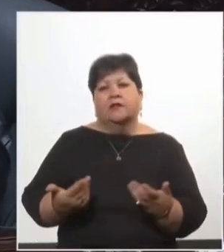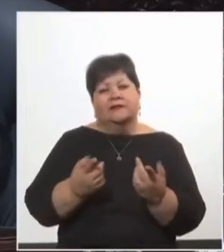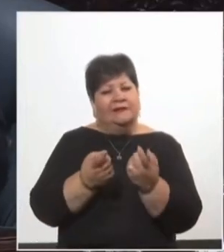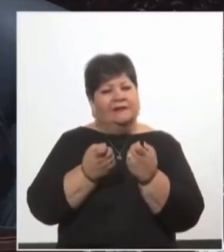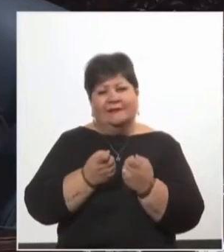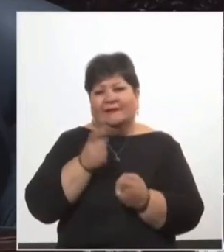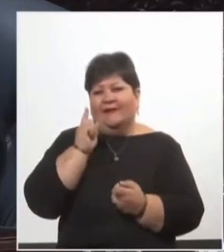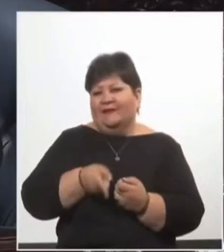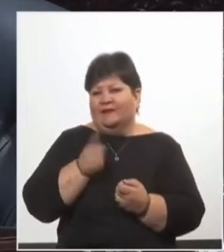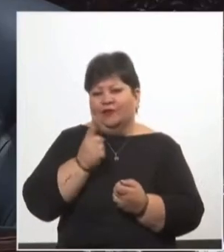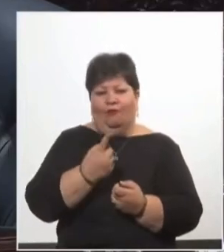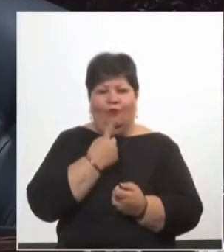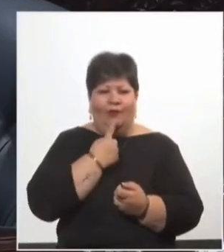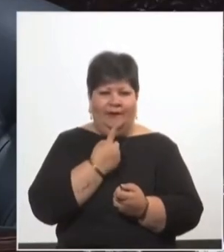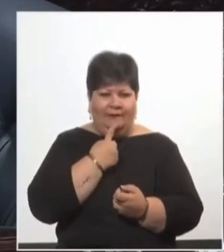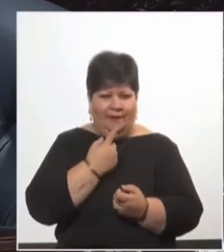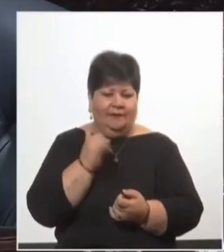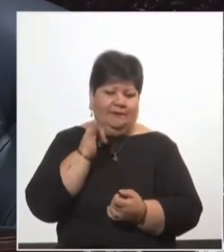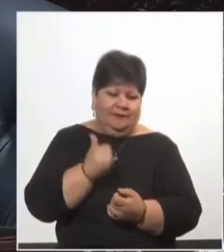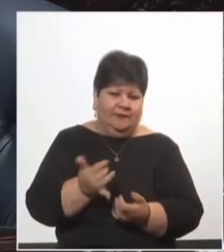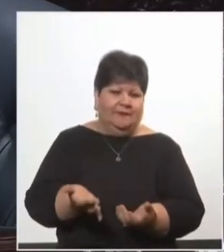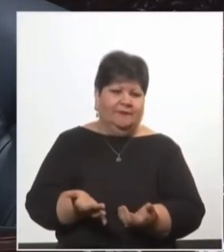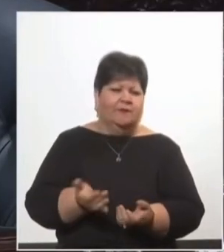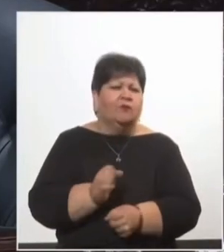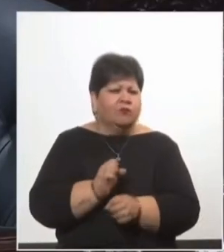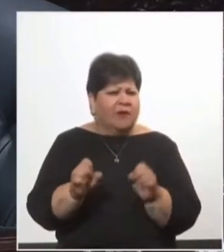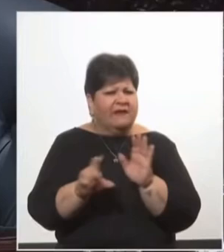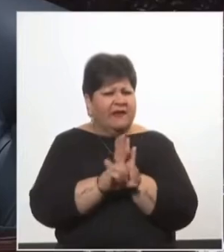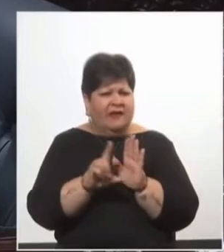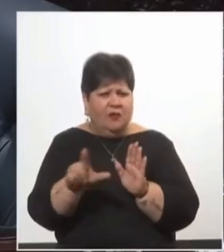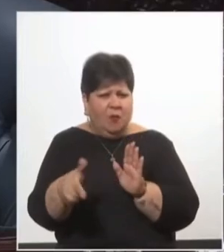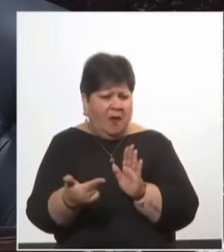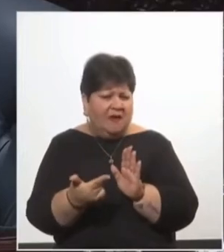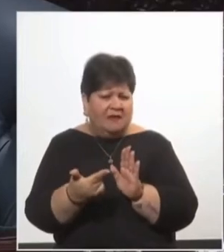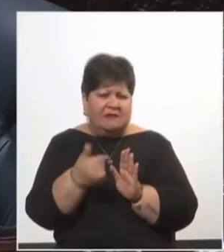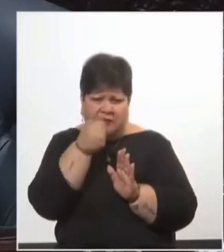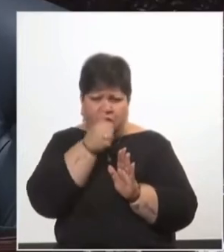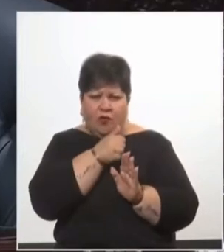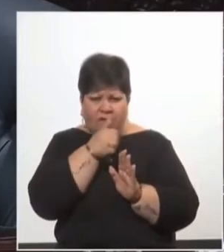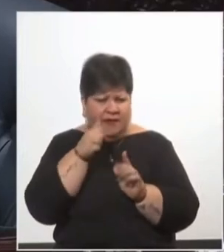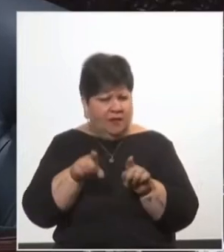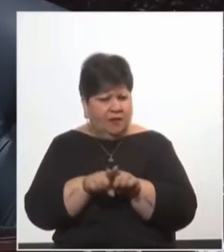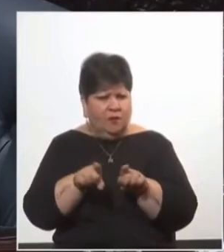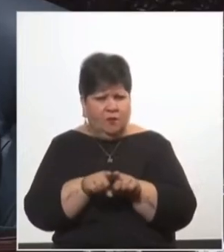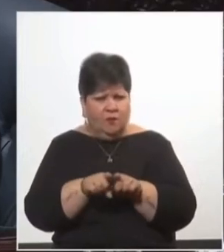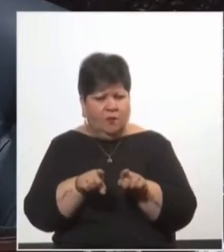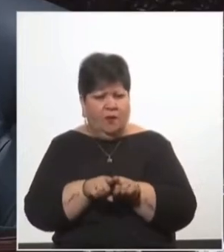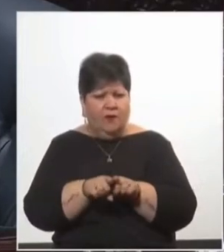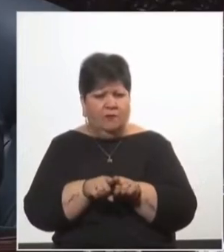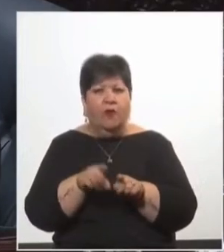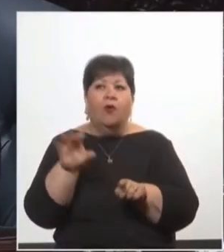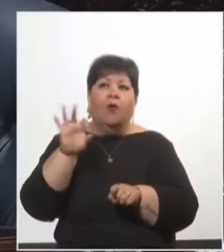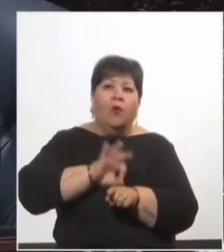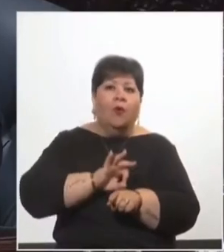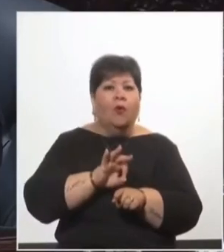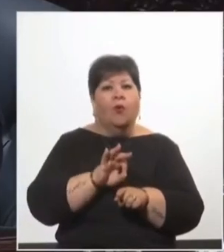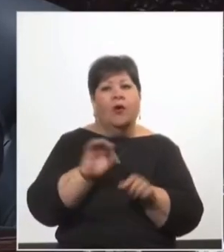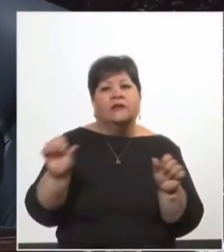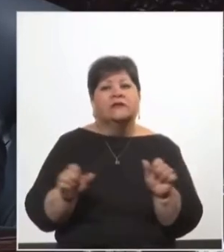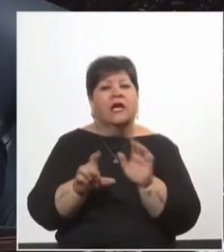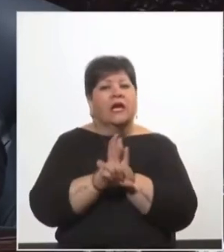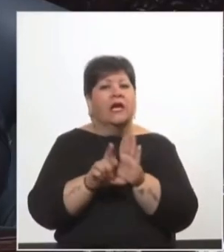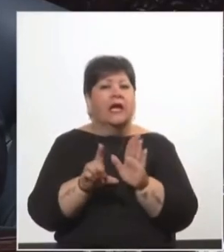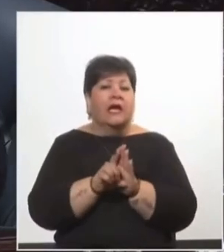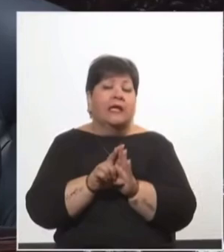ahí. Podría resolverse sin ley, o podrá venir una ley y ver cómo se reparte esa carga.